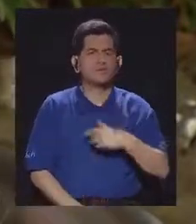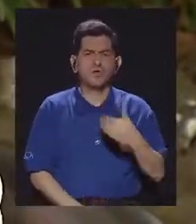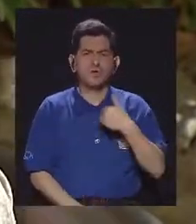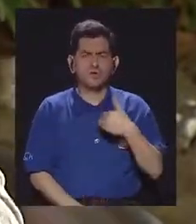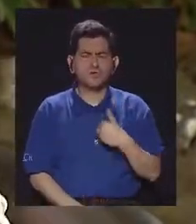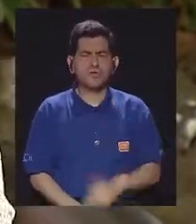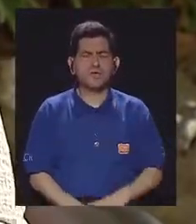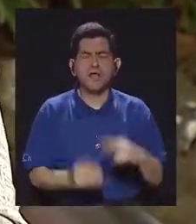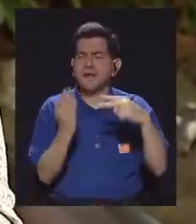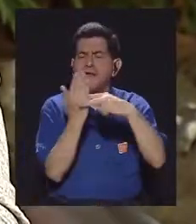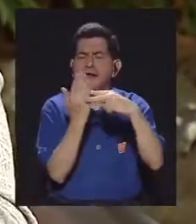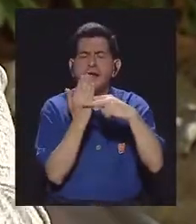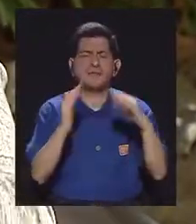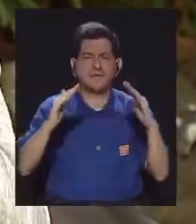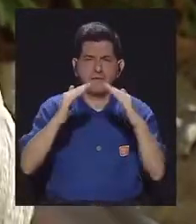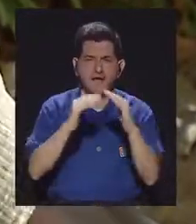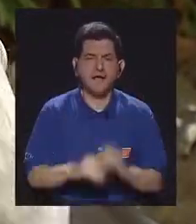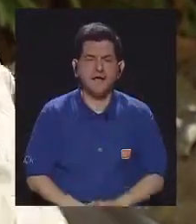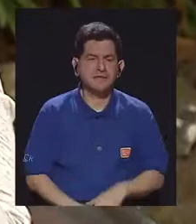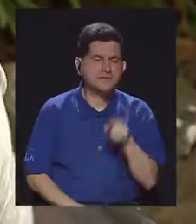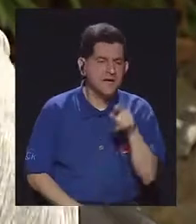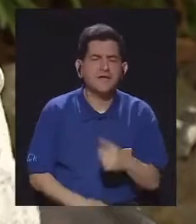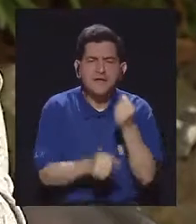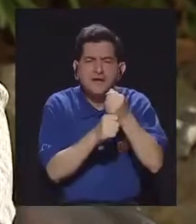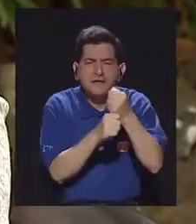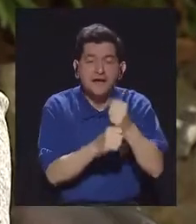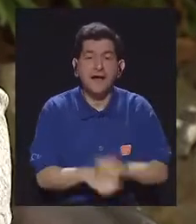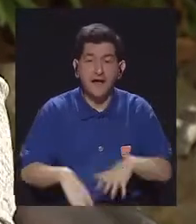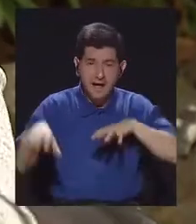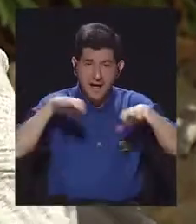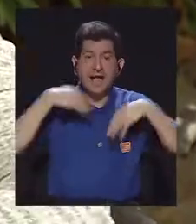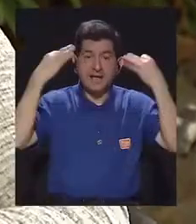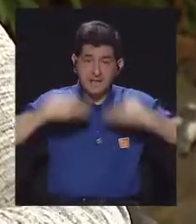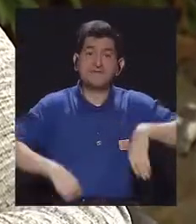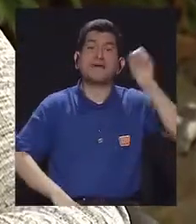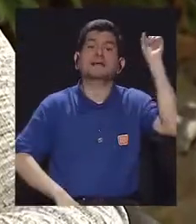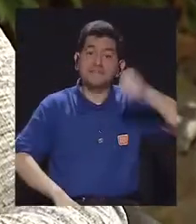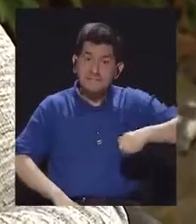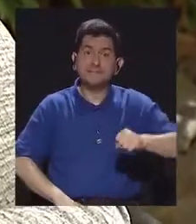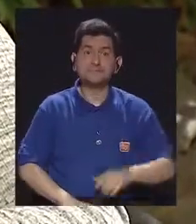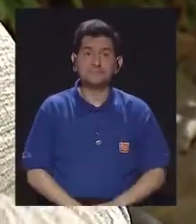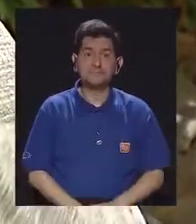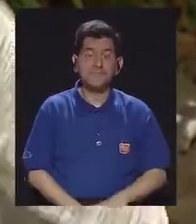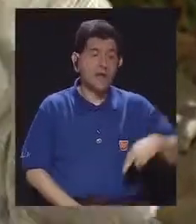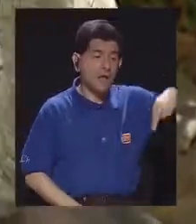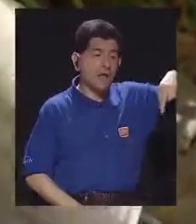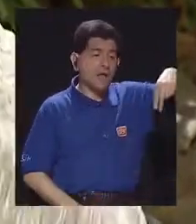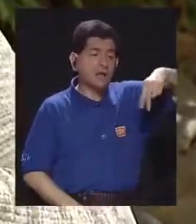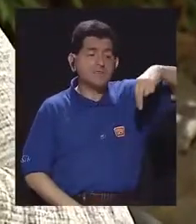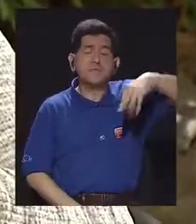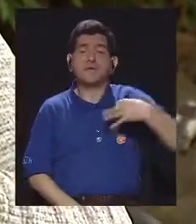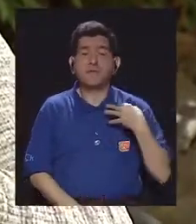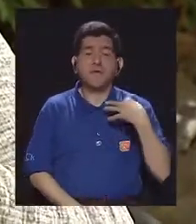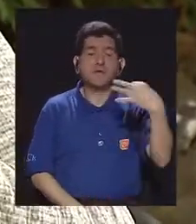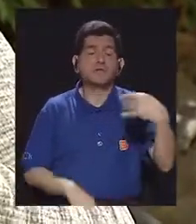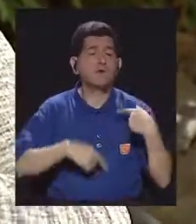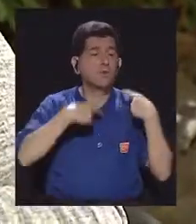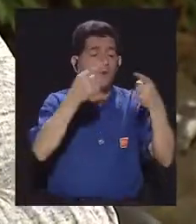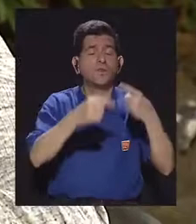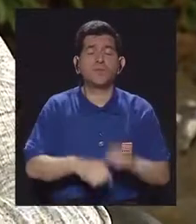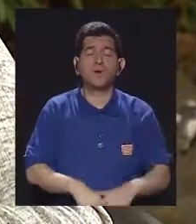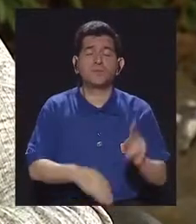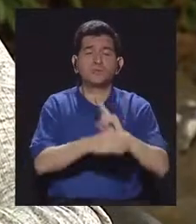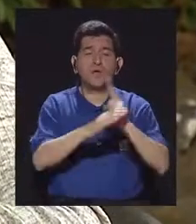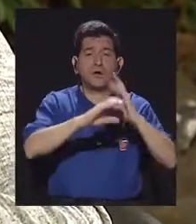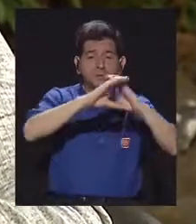si tenemos un jardincito en la casa, y cuidamos del jardín, ¿eso es actividad física? Sí, por supuesto. Si caminamos todos los días, cuando vamos a